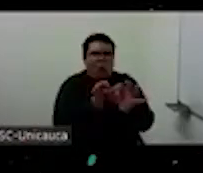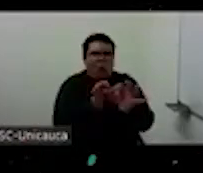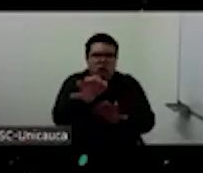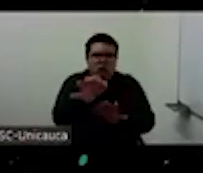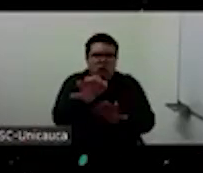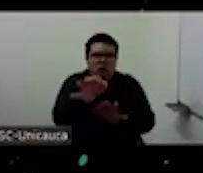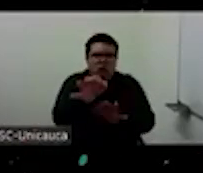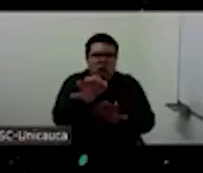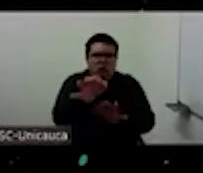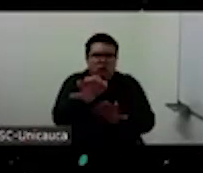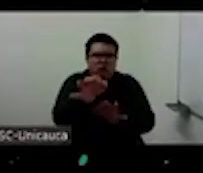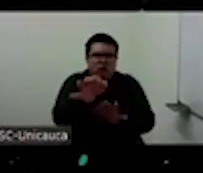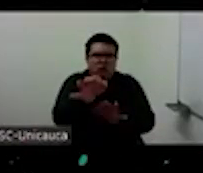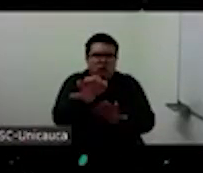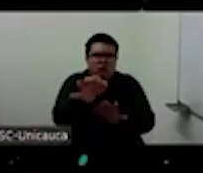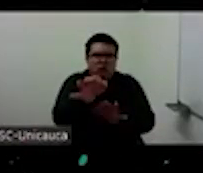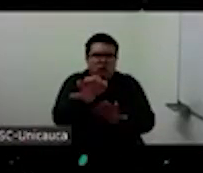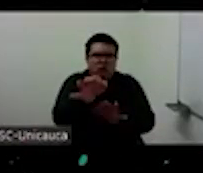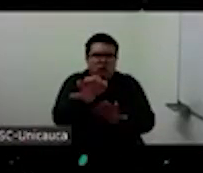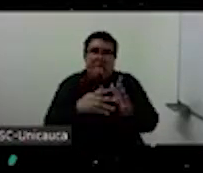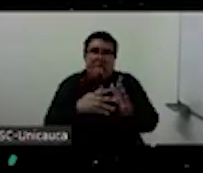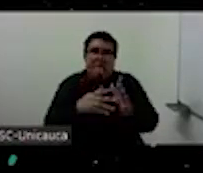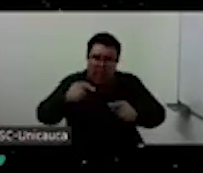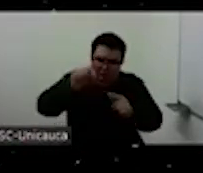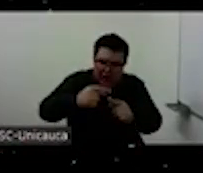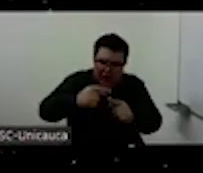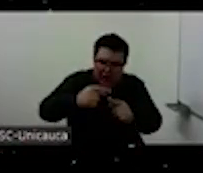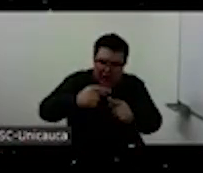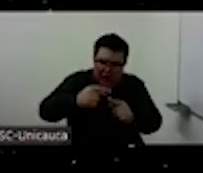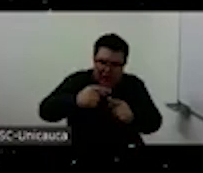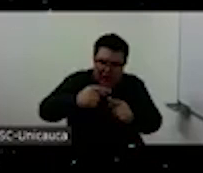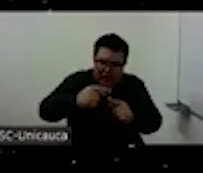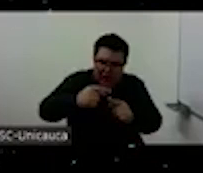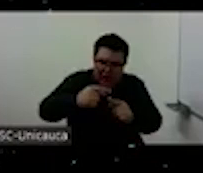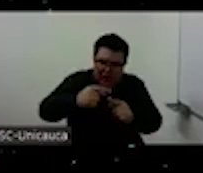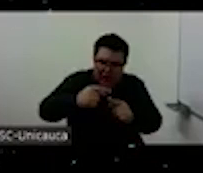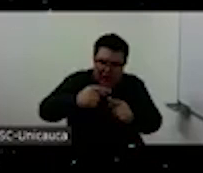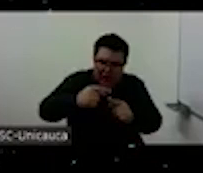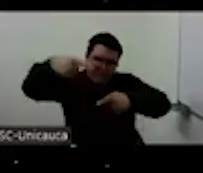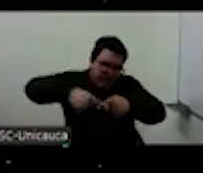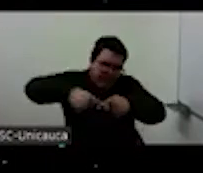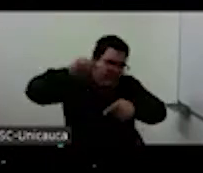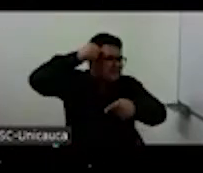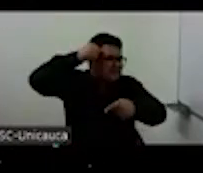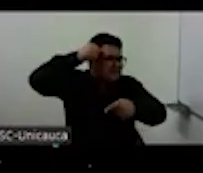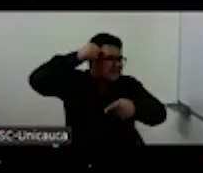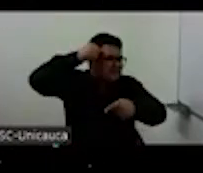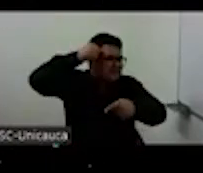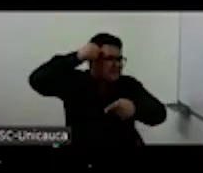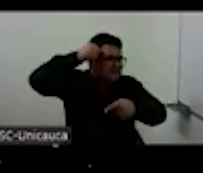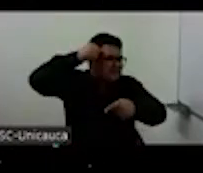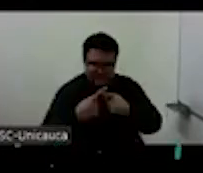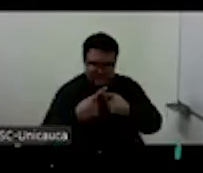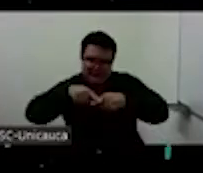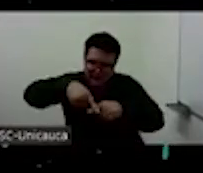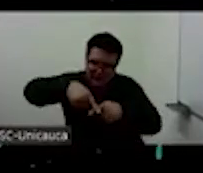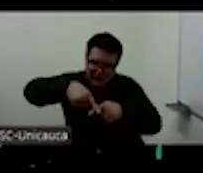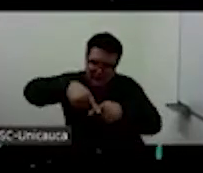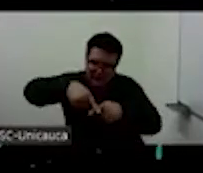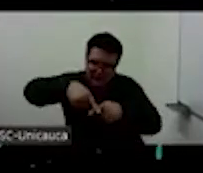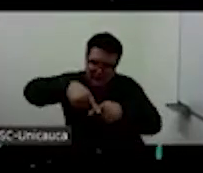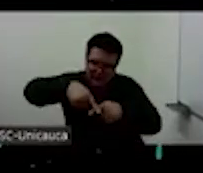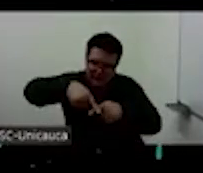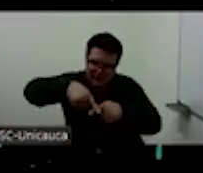decir, que cada puntada o trama lleva un mensaje o un recuerdo. Al reproducirlo repetitivamente,